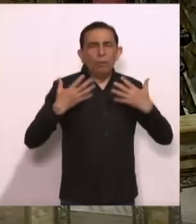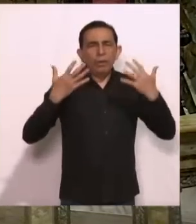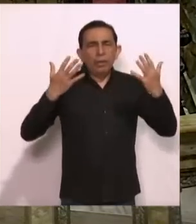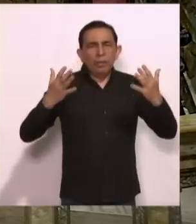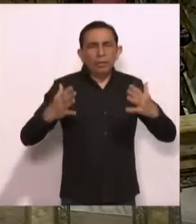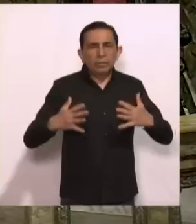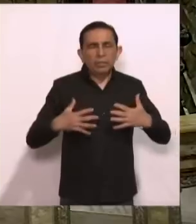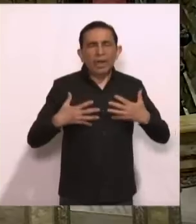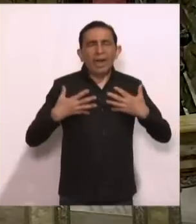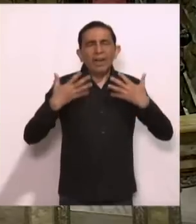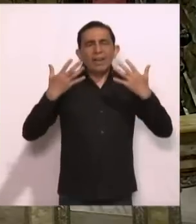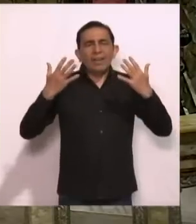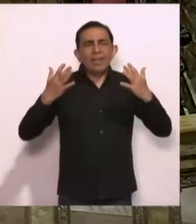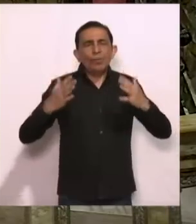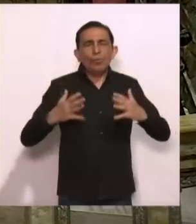aleluya,